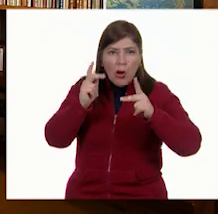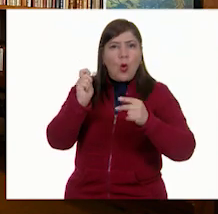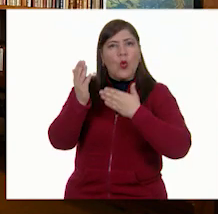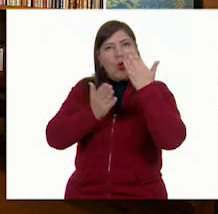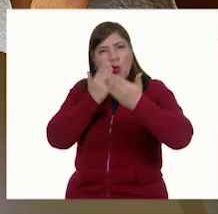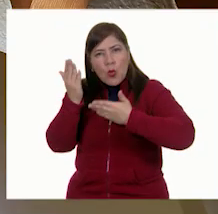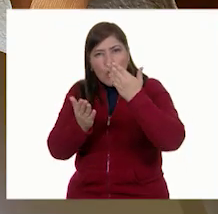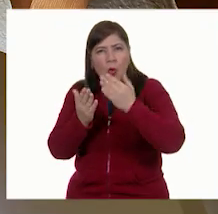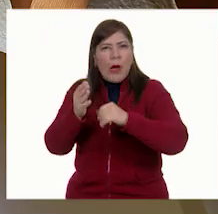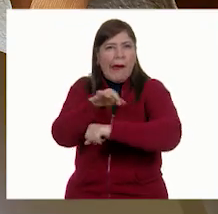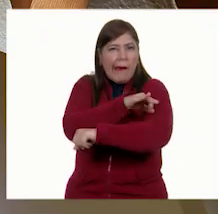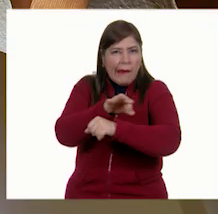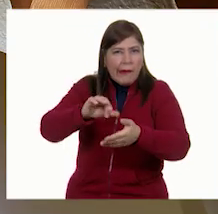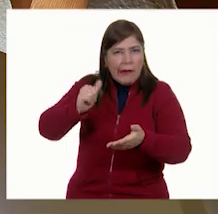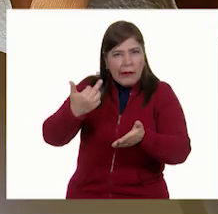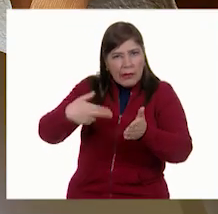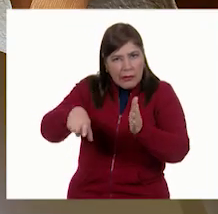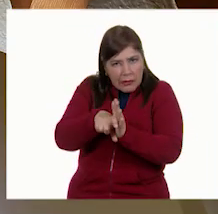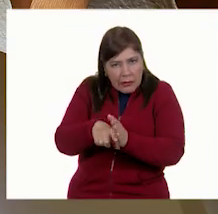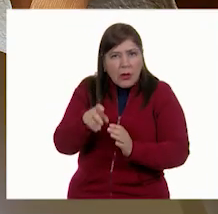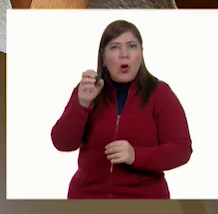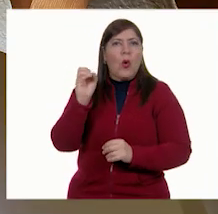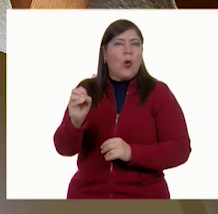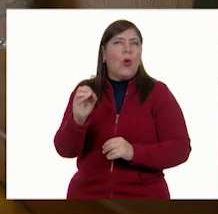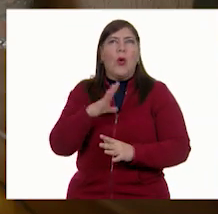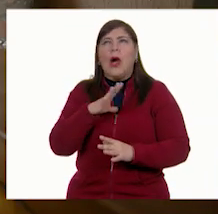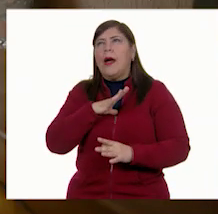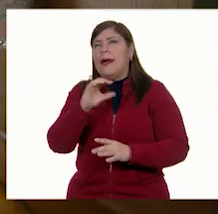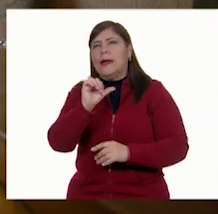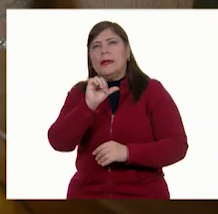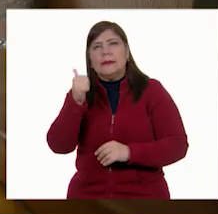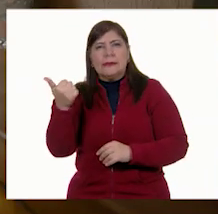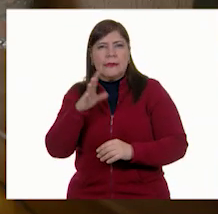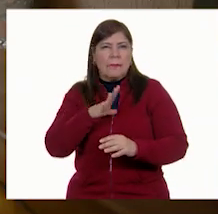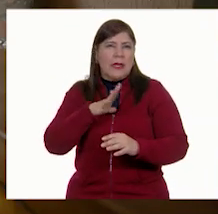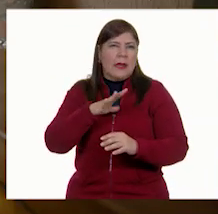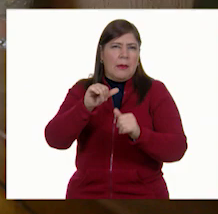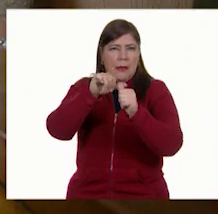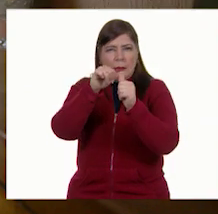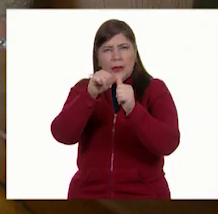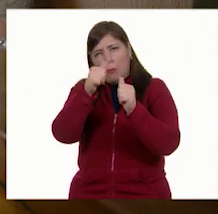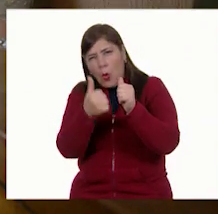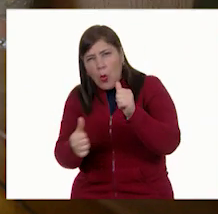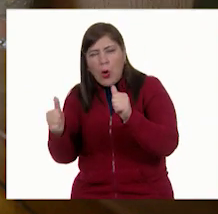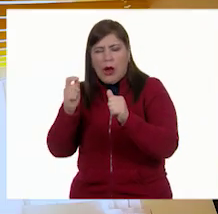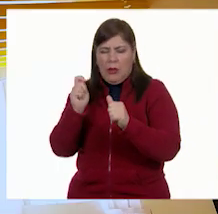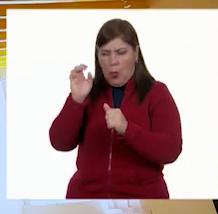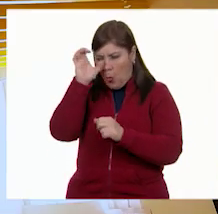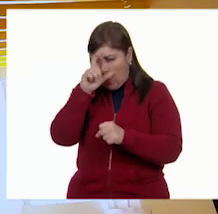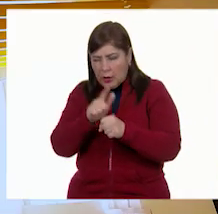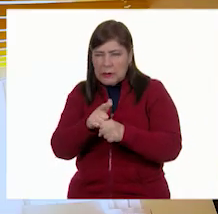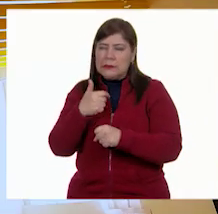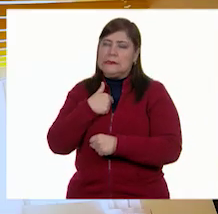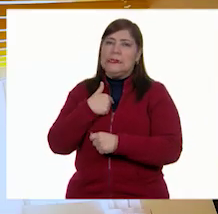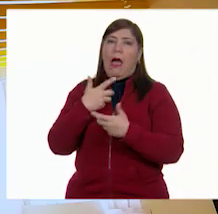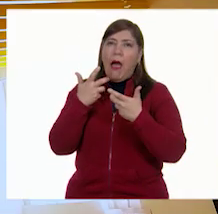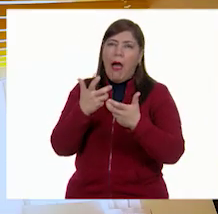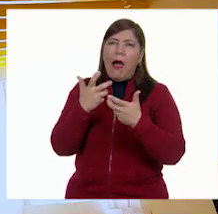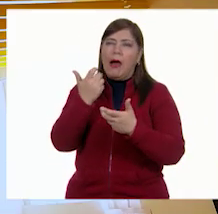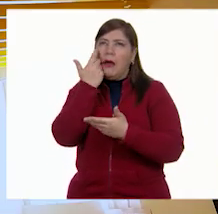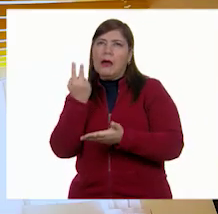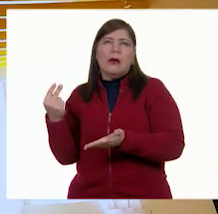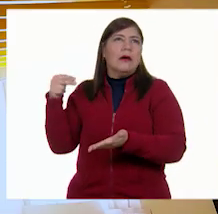arquitectura o arquitectos, pero también artistas o gente simplemente de cultura que pide venir a ver